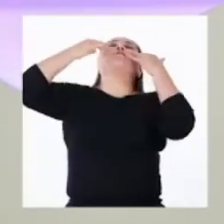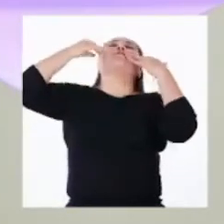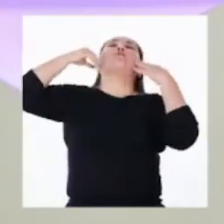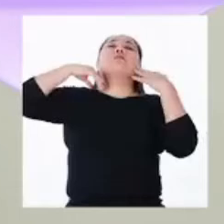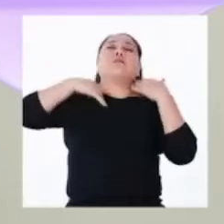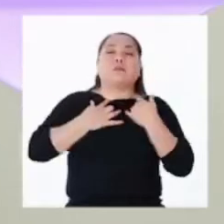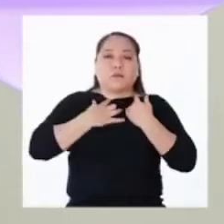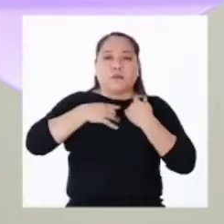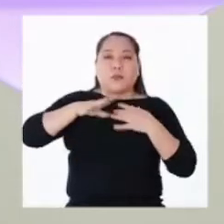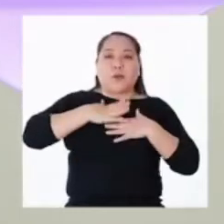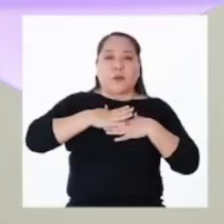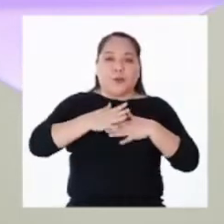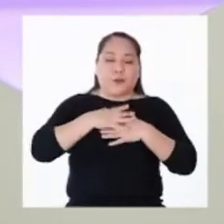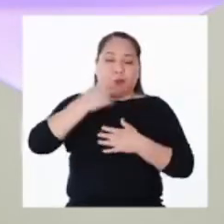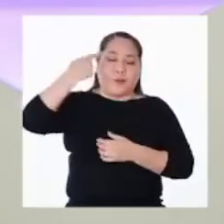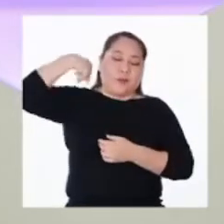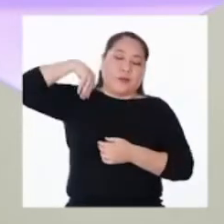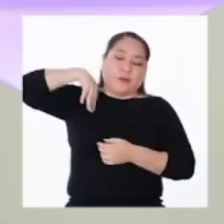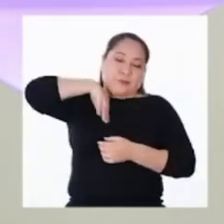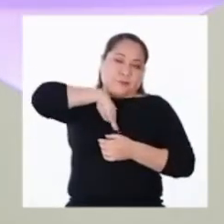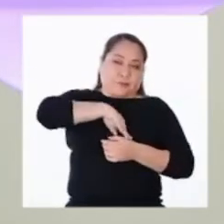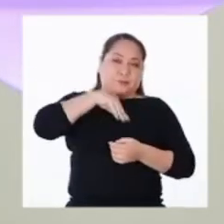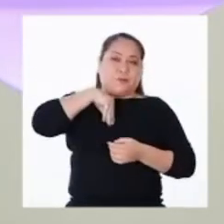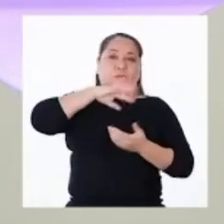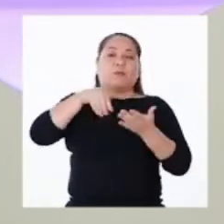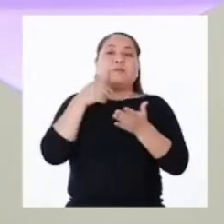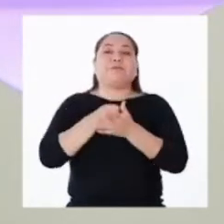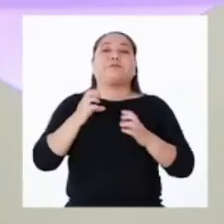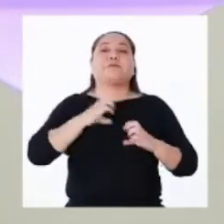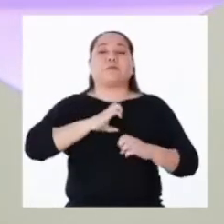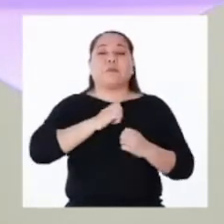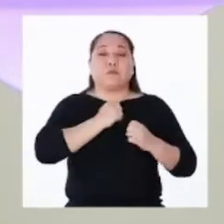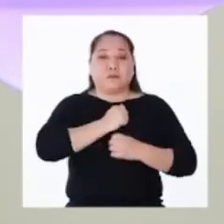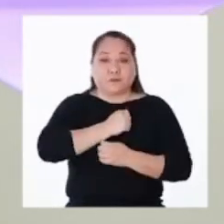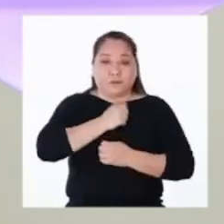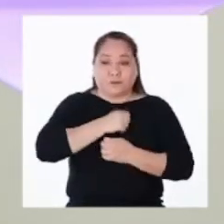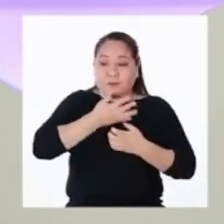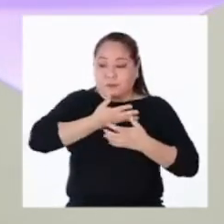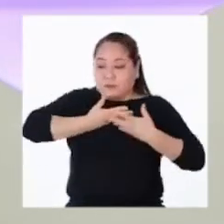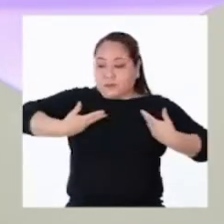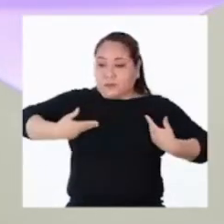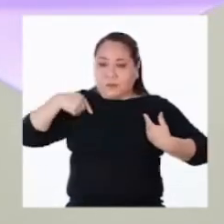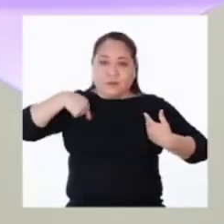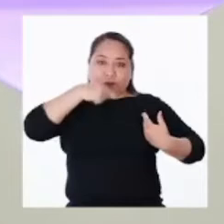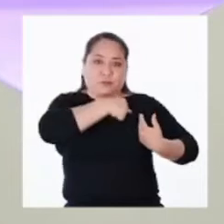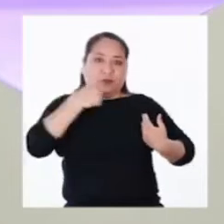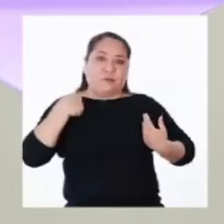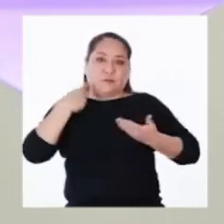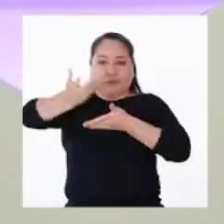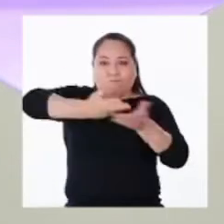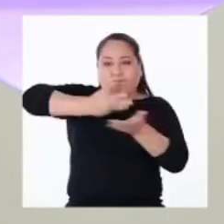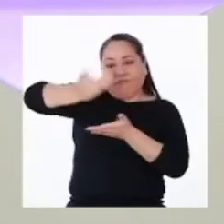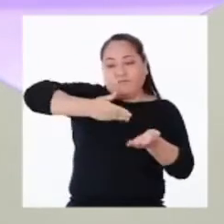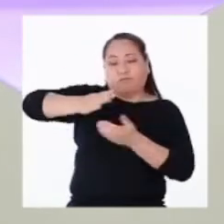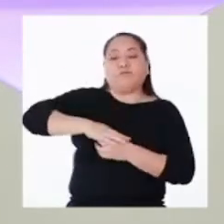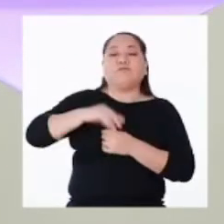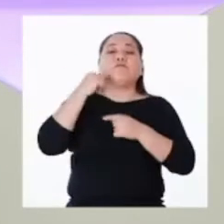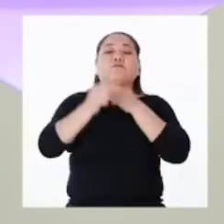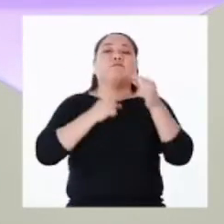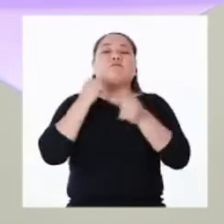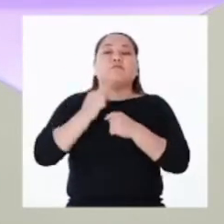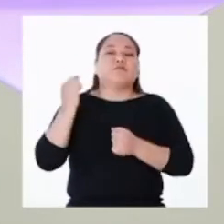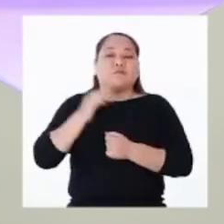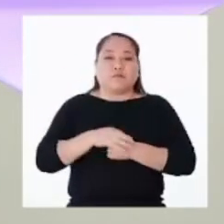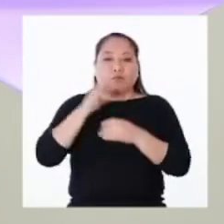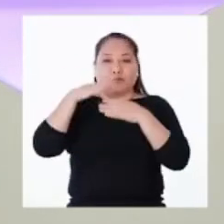nasales es conducido por las vías pulmonares hasta el corazón, donde se distribuye a los pulmones para realizar el intercambio gaseoso